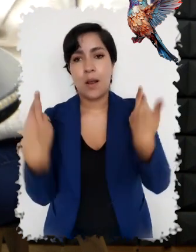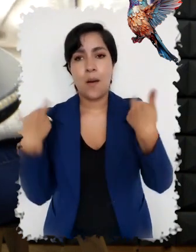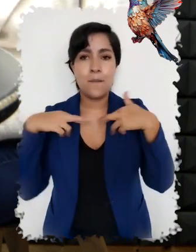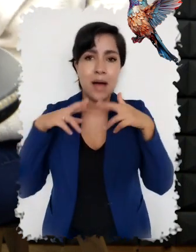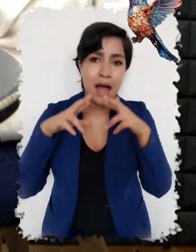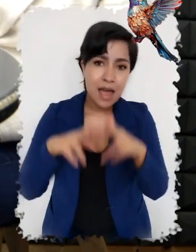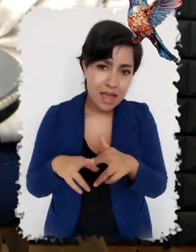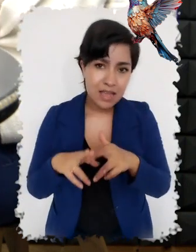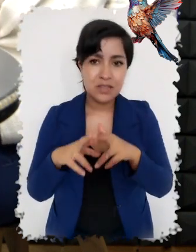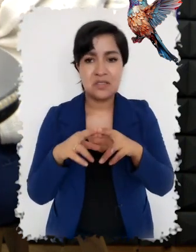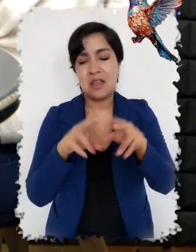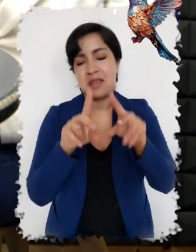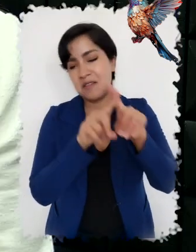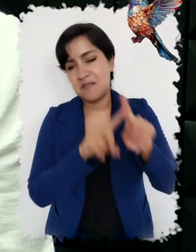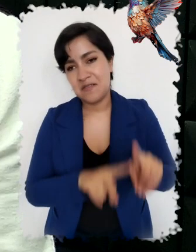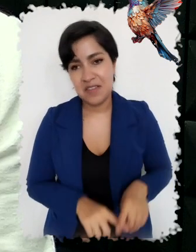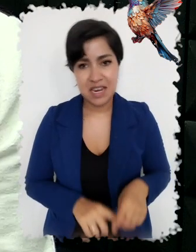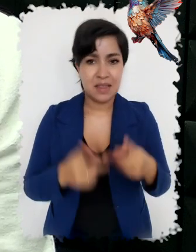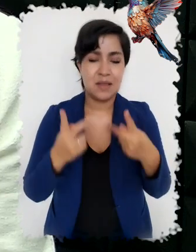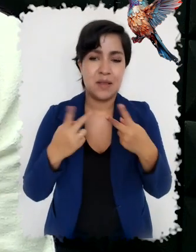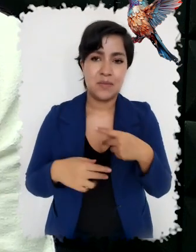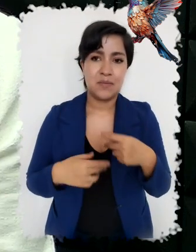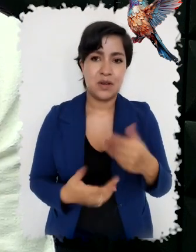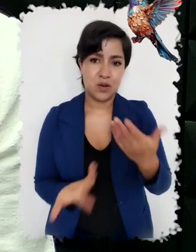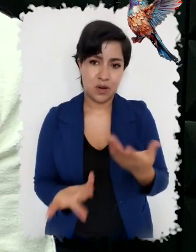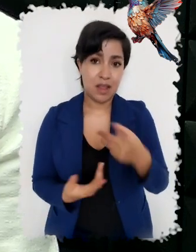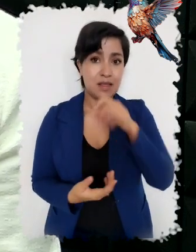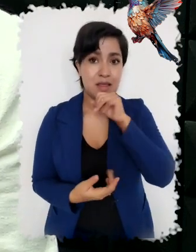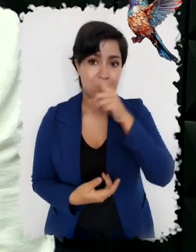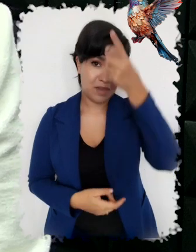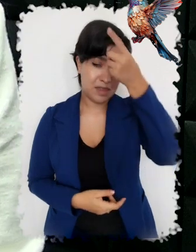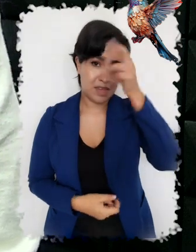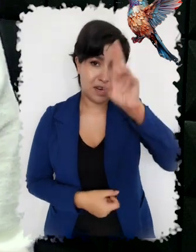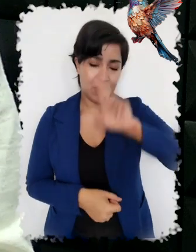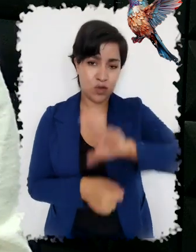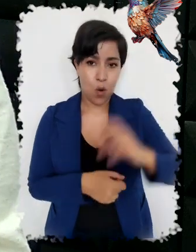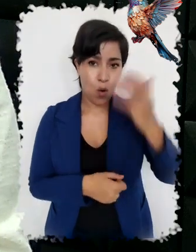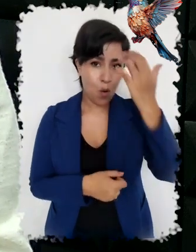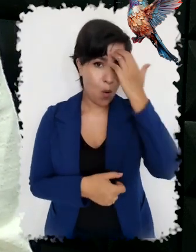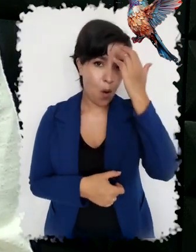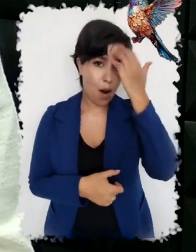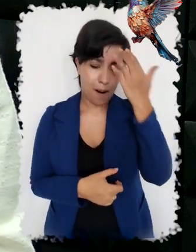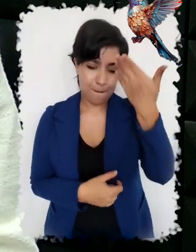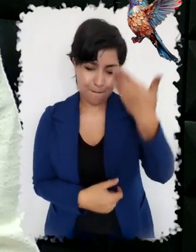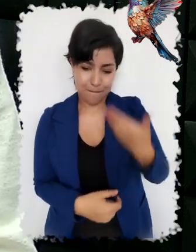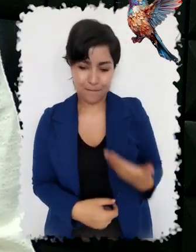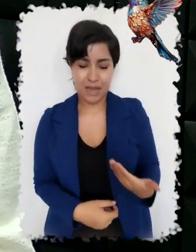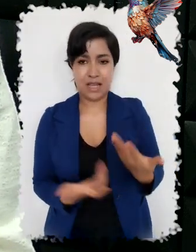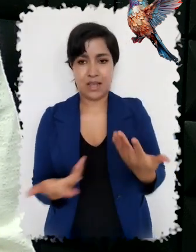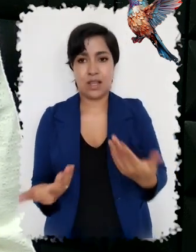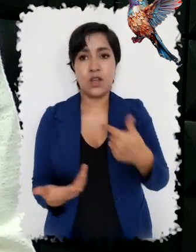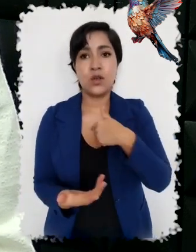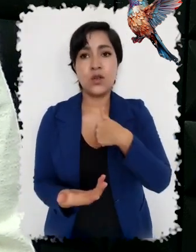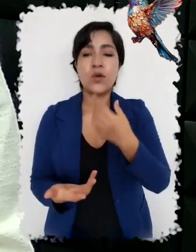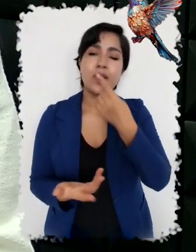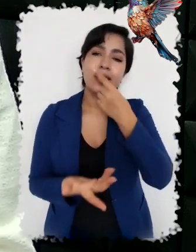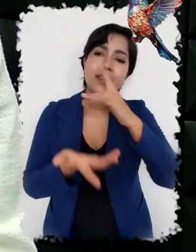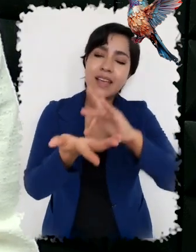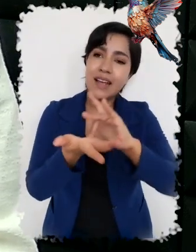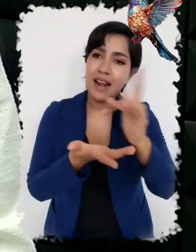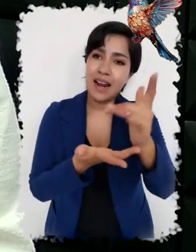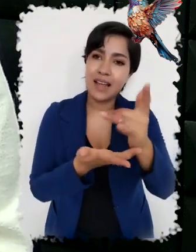maestros el el el director y pues yo yo yo te